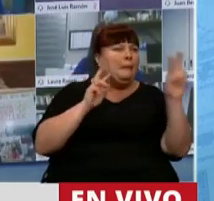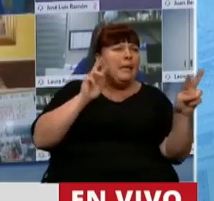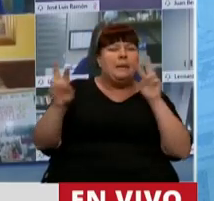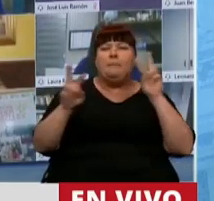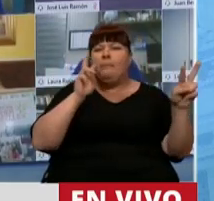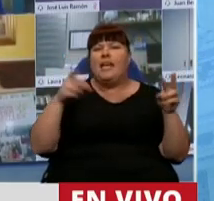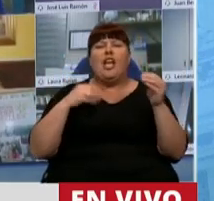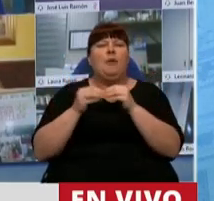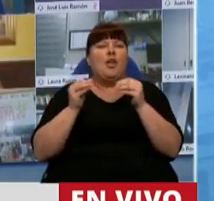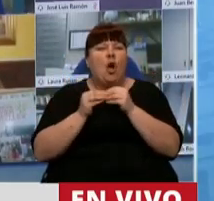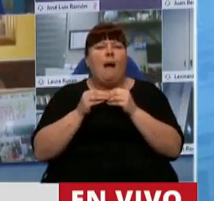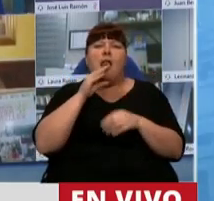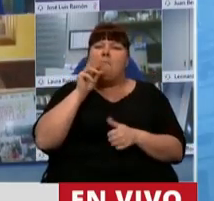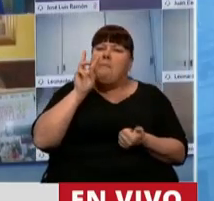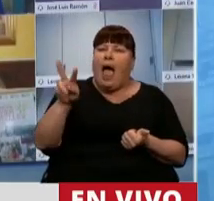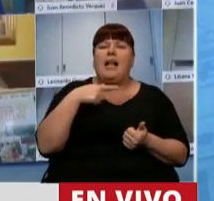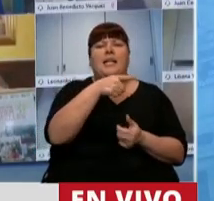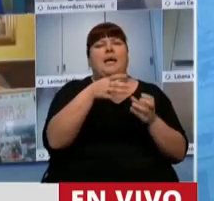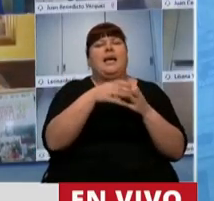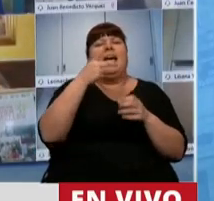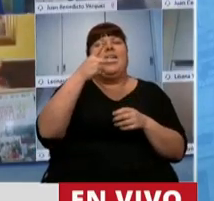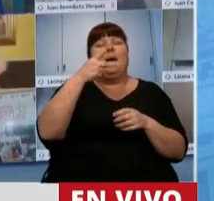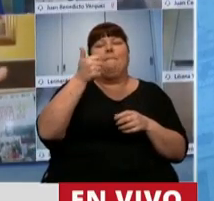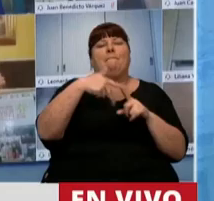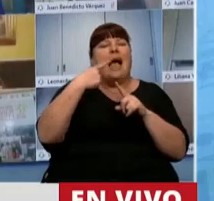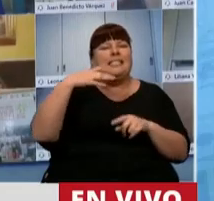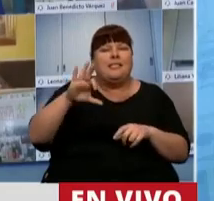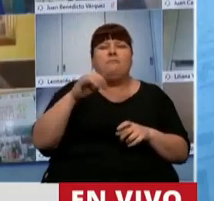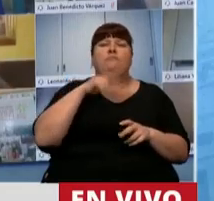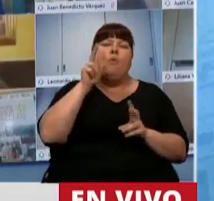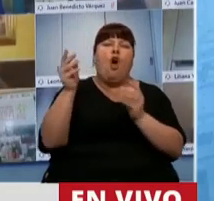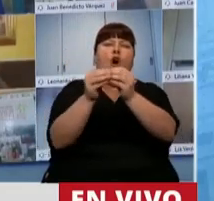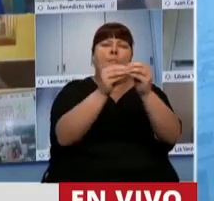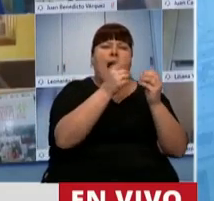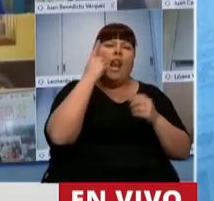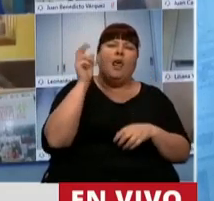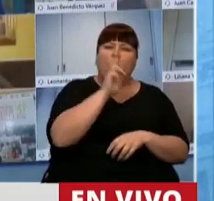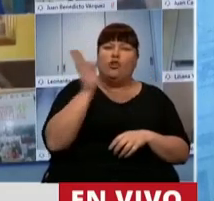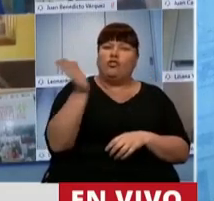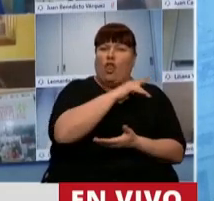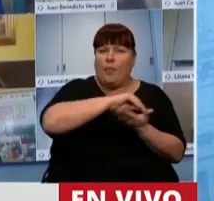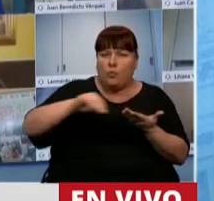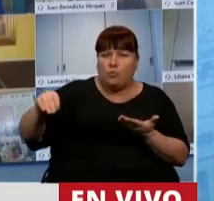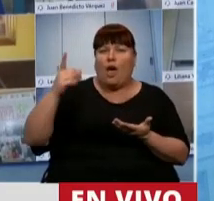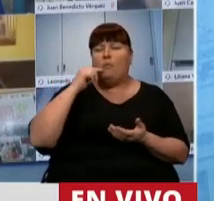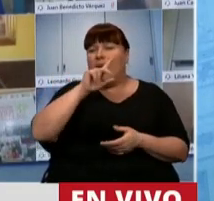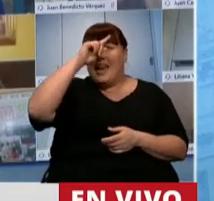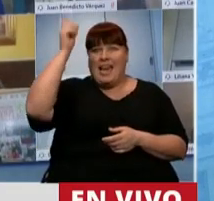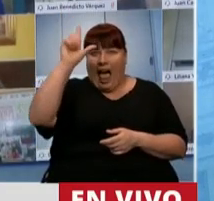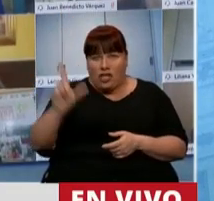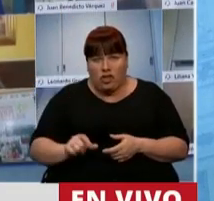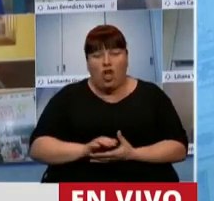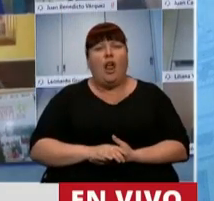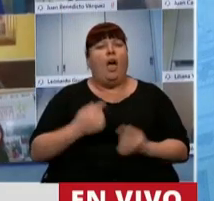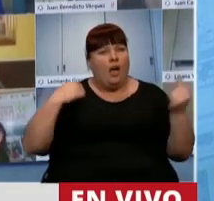lado, veo al compañero Sergio Massa, veo al compañero Máximo Kirchner, veo un montón de compañeras y compañeros, diputadas y diputadas nacionales,